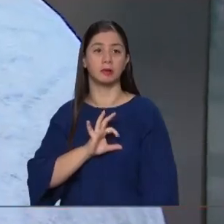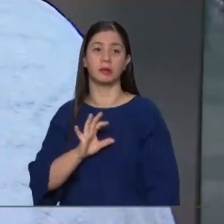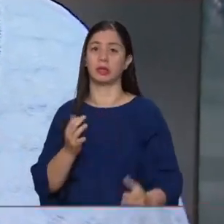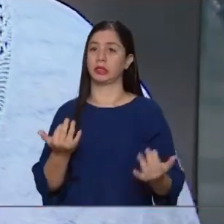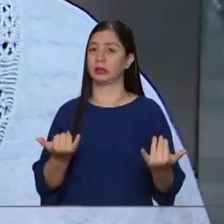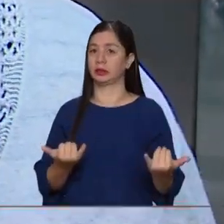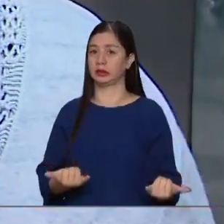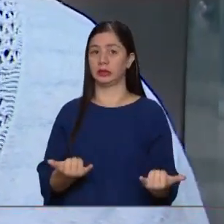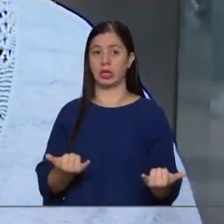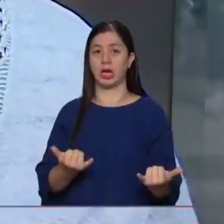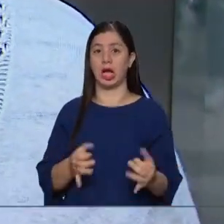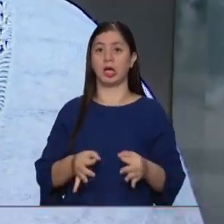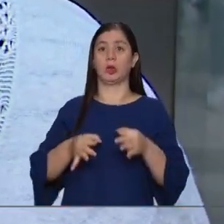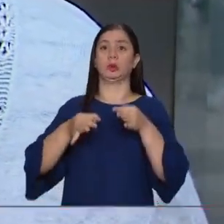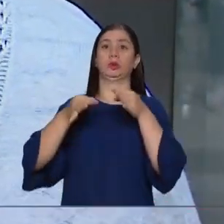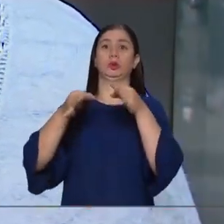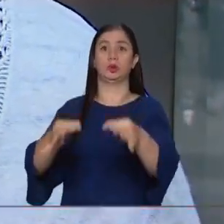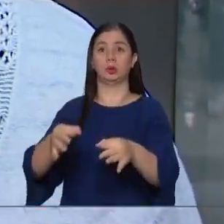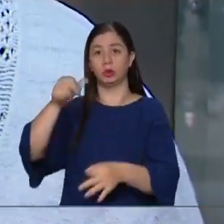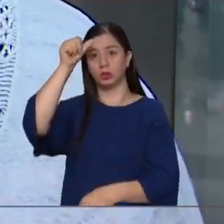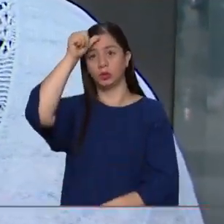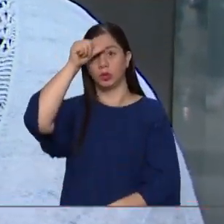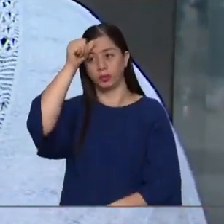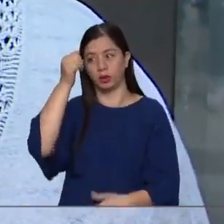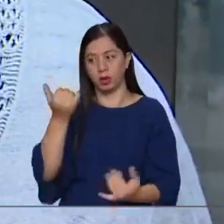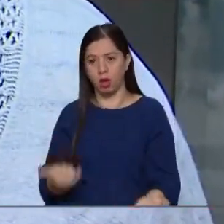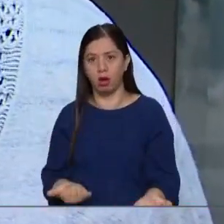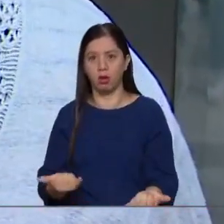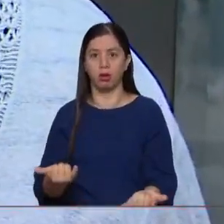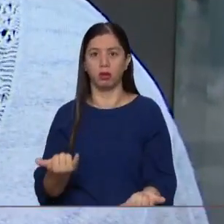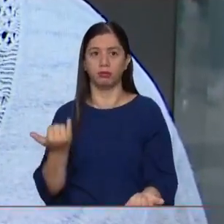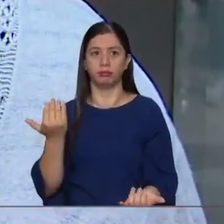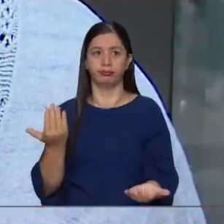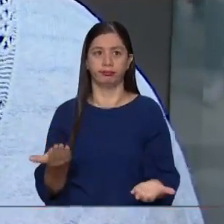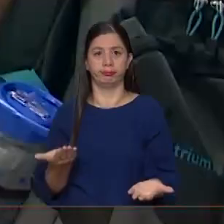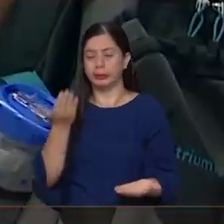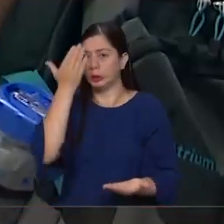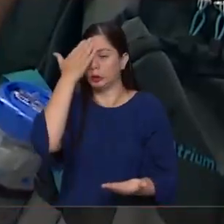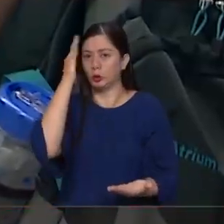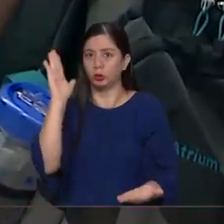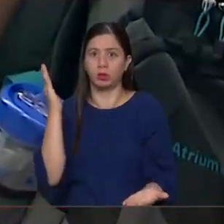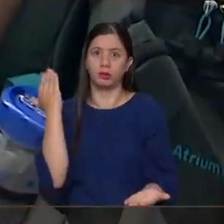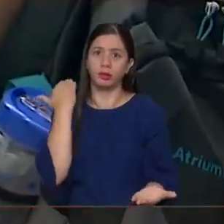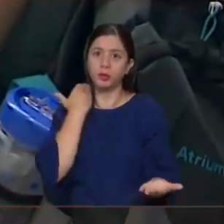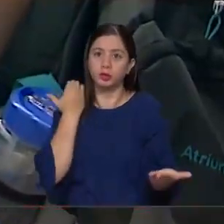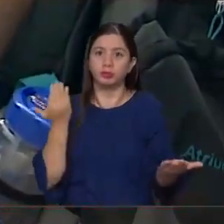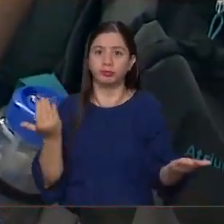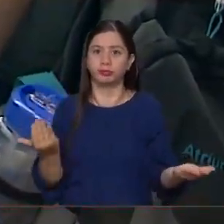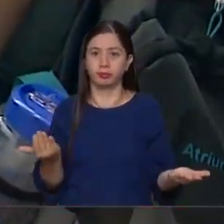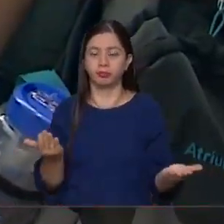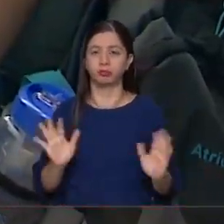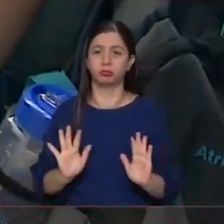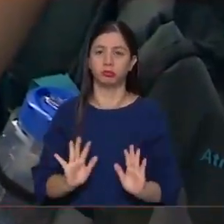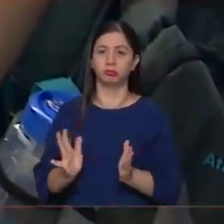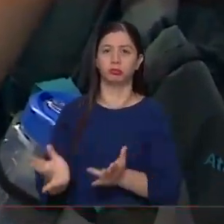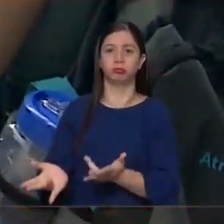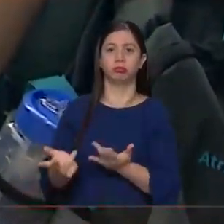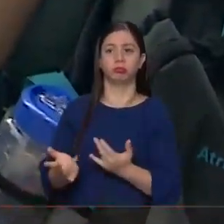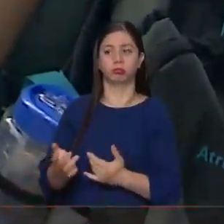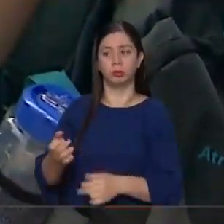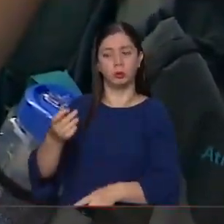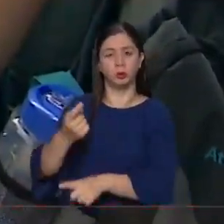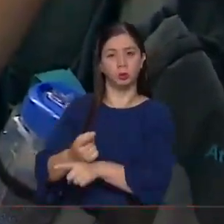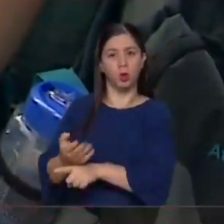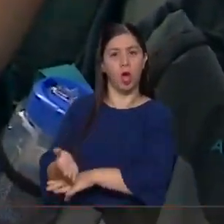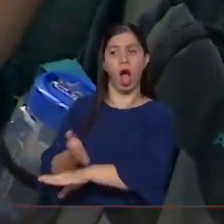lo subieron para el domingo y ahora esto, que no sabemos qué va a pasar. Nosotros esperamos es que nos cumplan porque